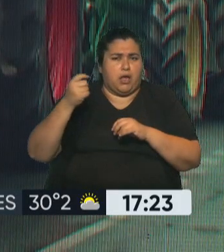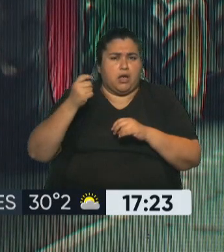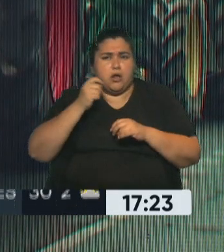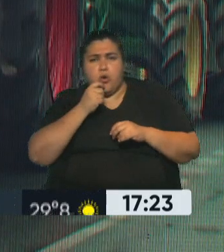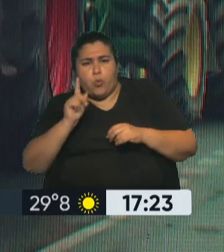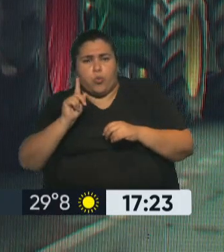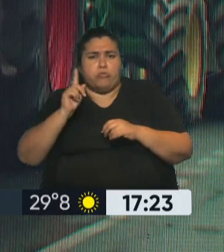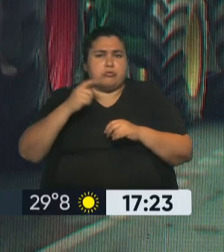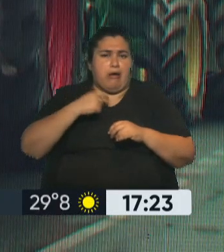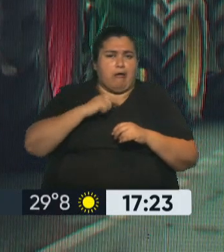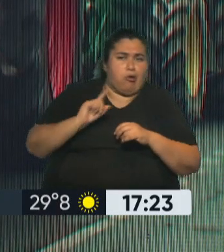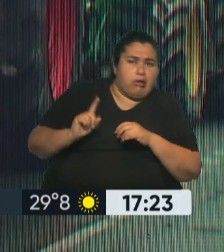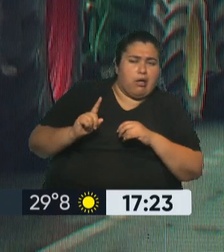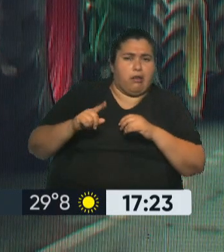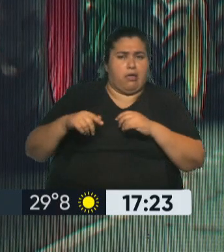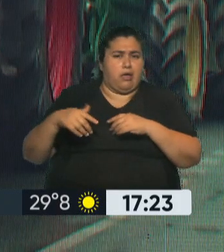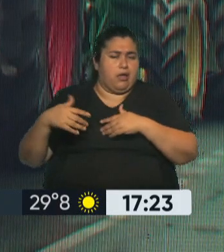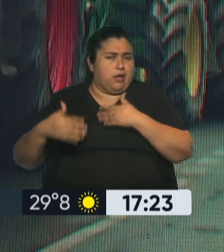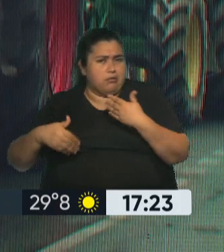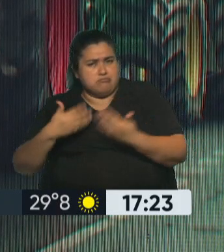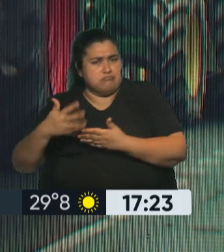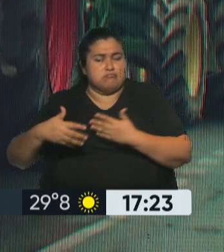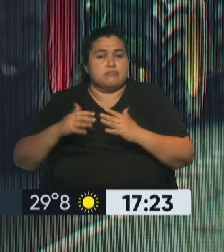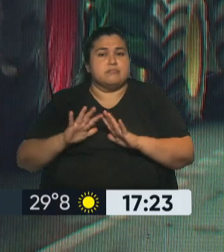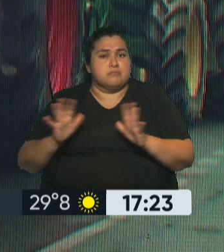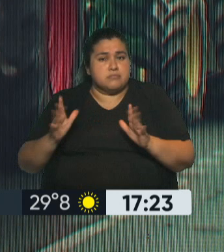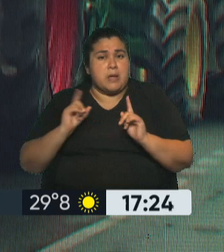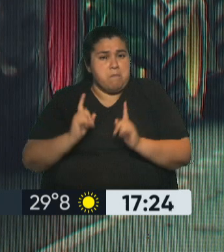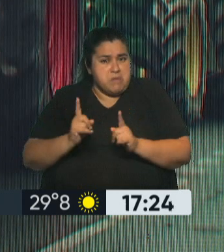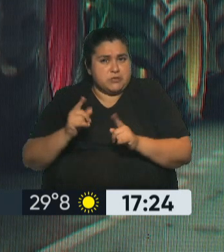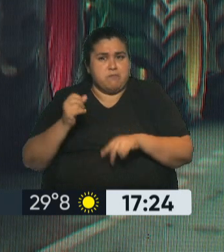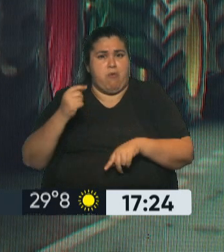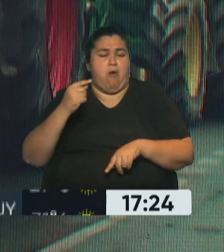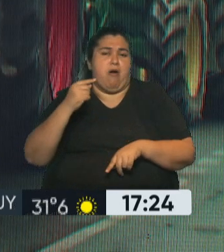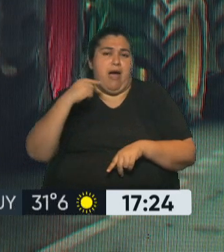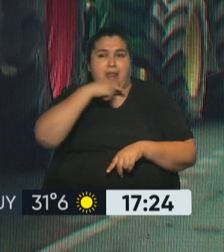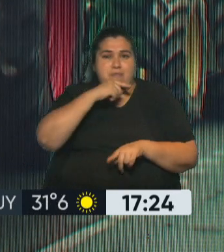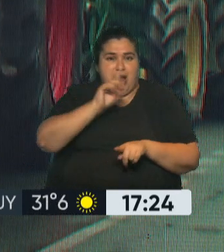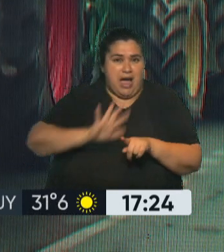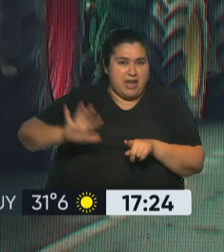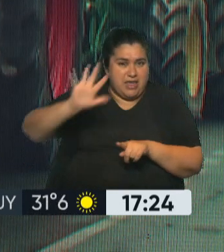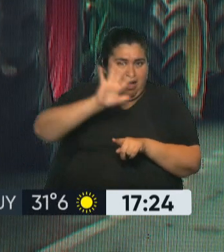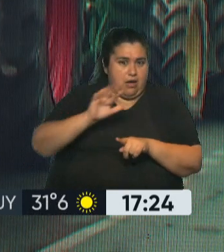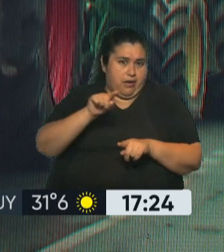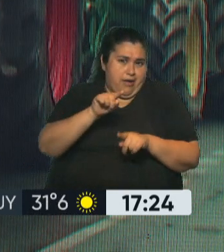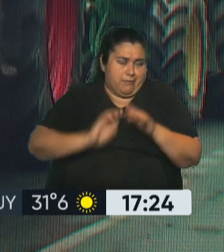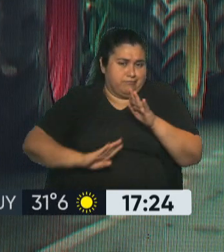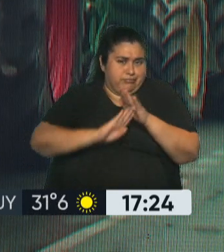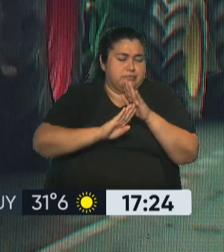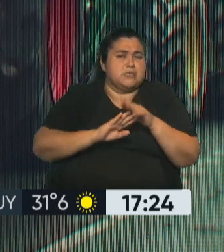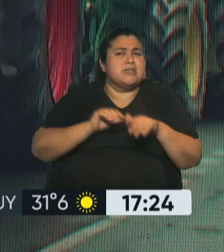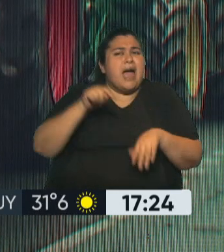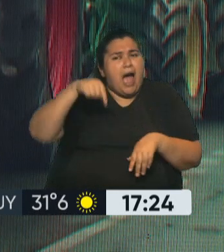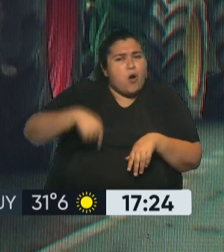como mencionábamos hace instantes, desde el seno mismo de la Alemania, que es el corazón de la Unión Europea. ¿Se está